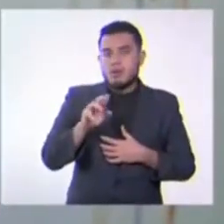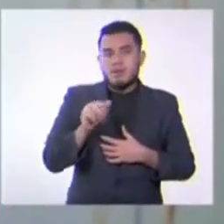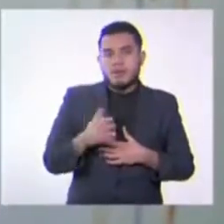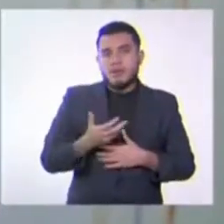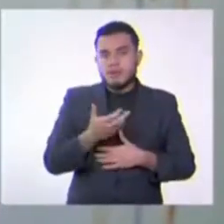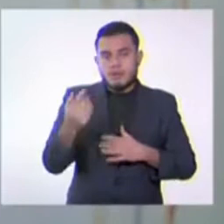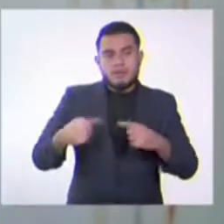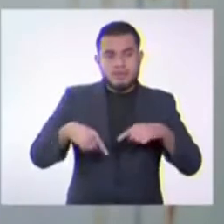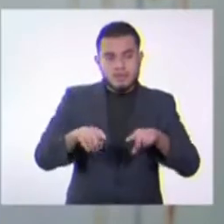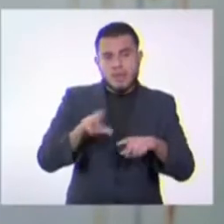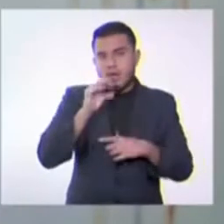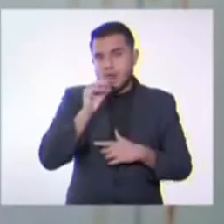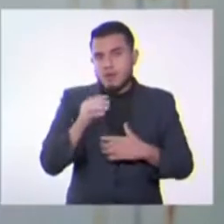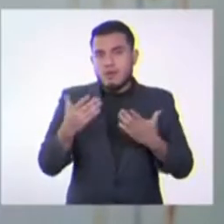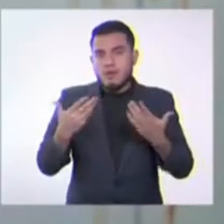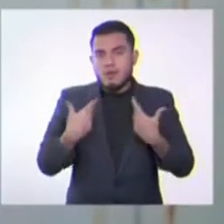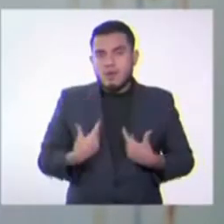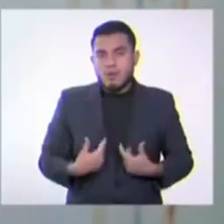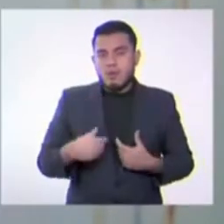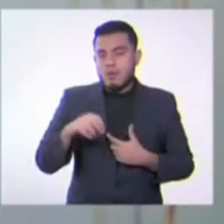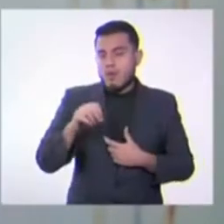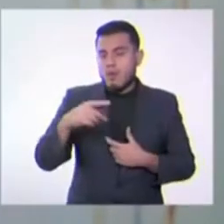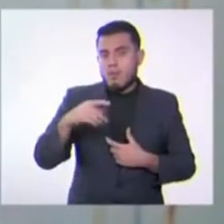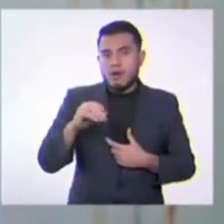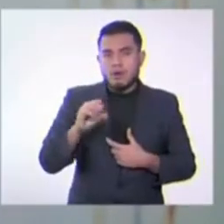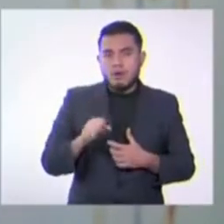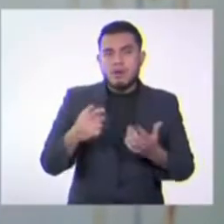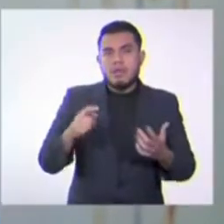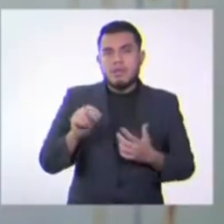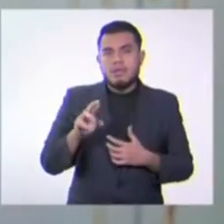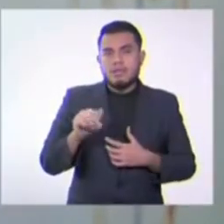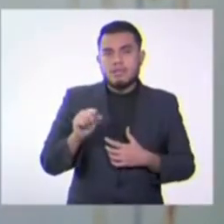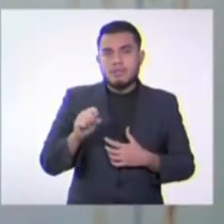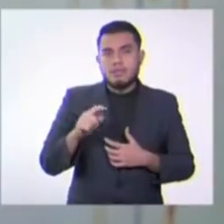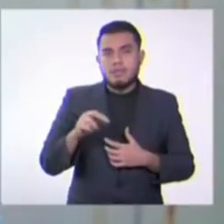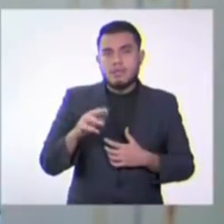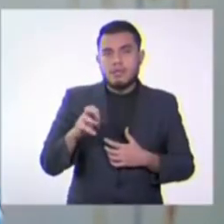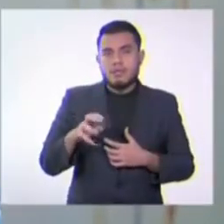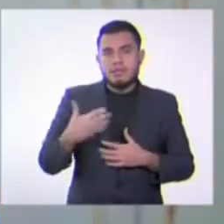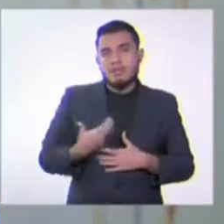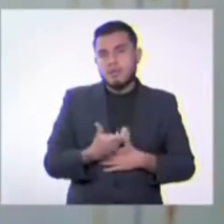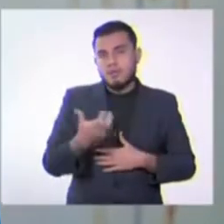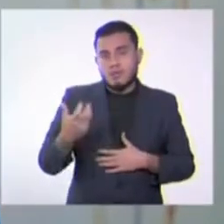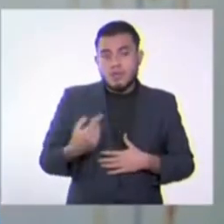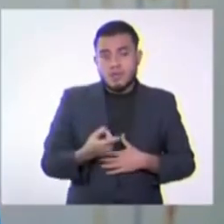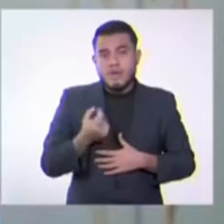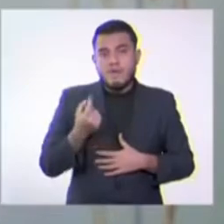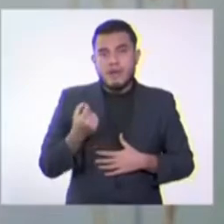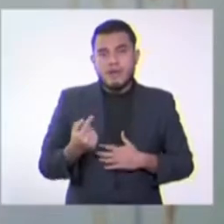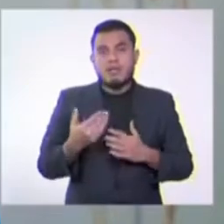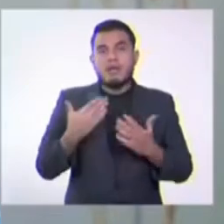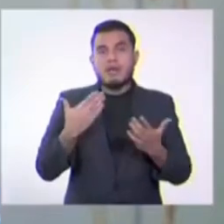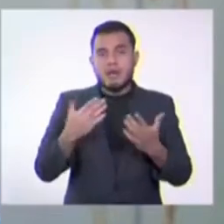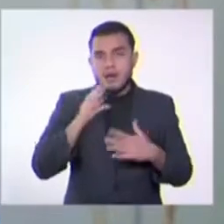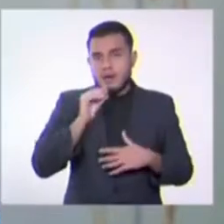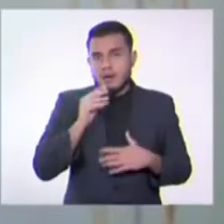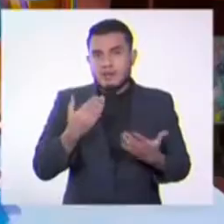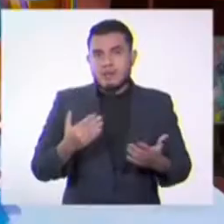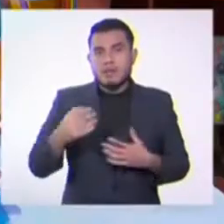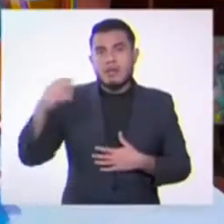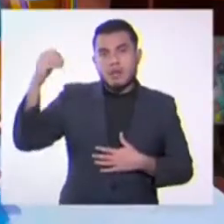hablando sobre los cuerpos que son opacos y transparentes, pero algo que nos está quedando pendiente es hablar sobre la